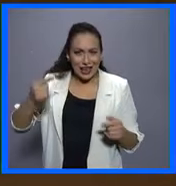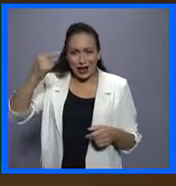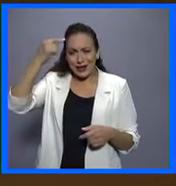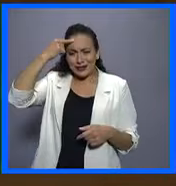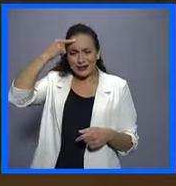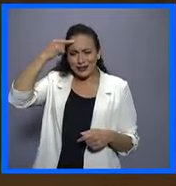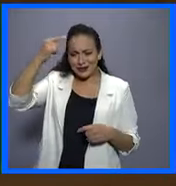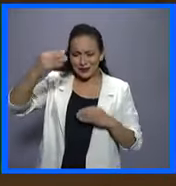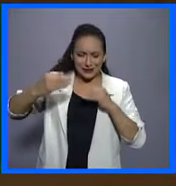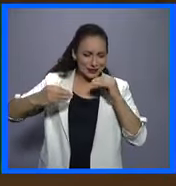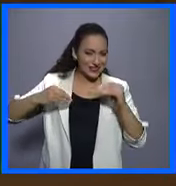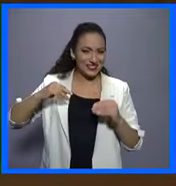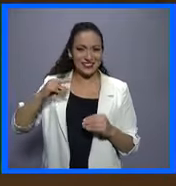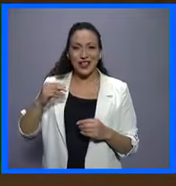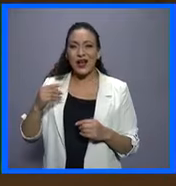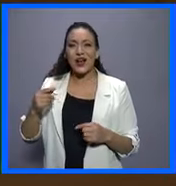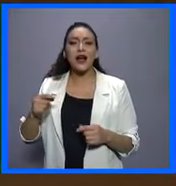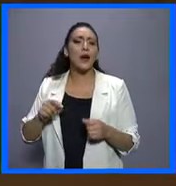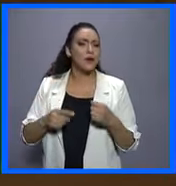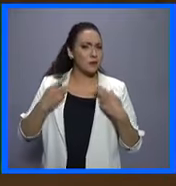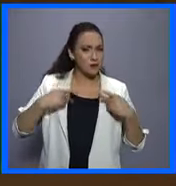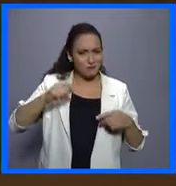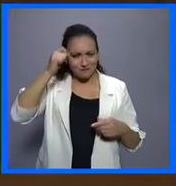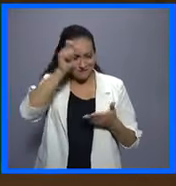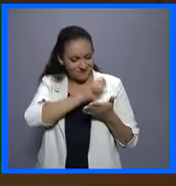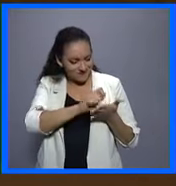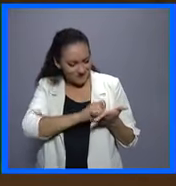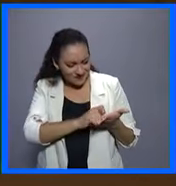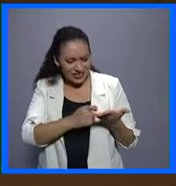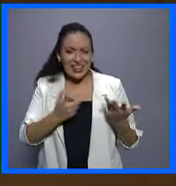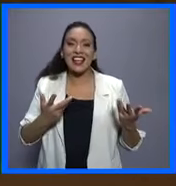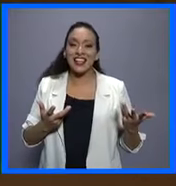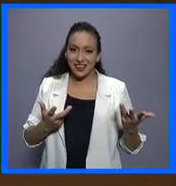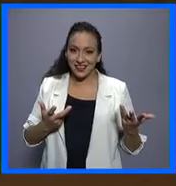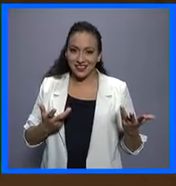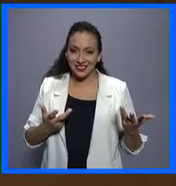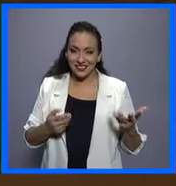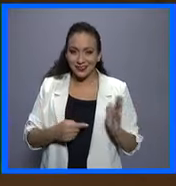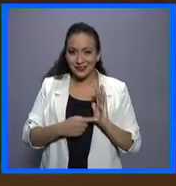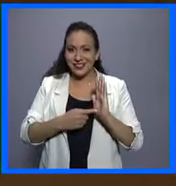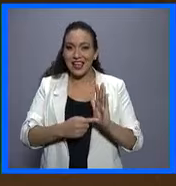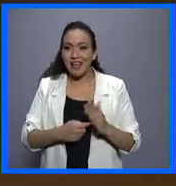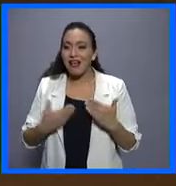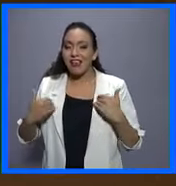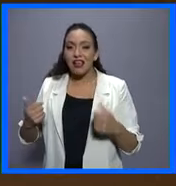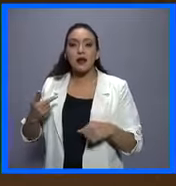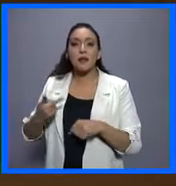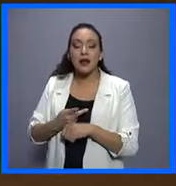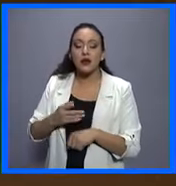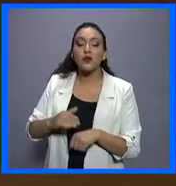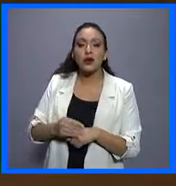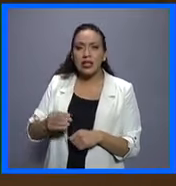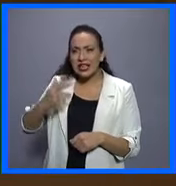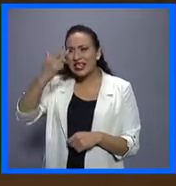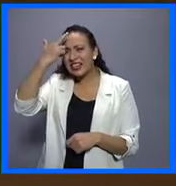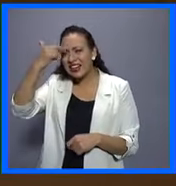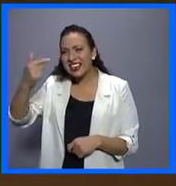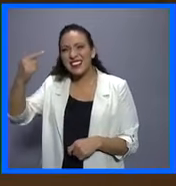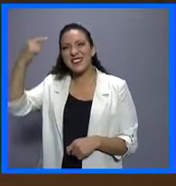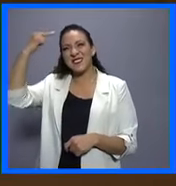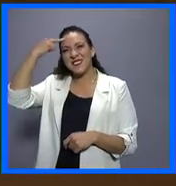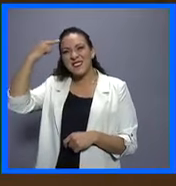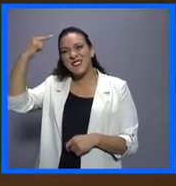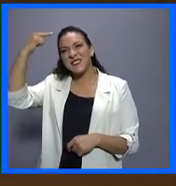mí, sino lo que hace un escritor es traspasar el conflicto que originó sus novelas